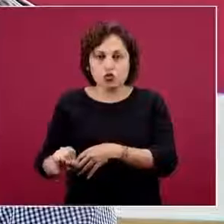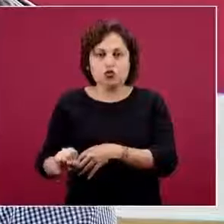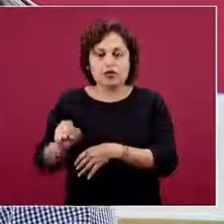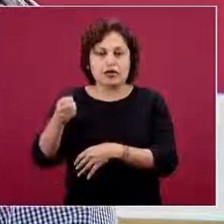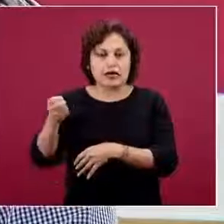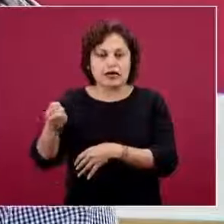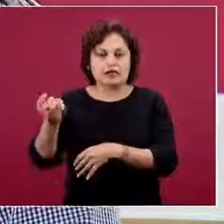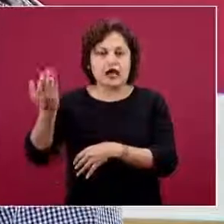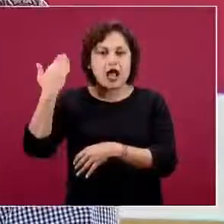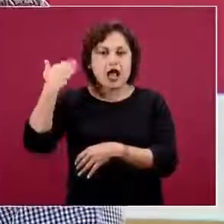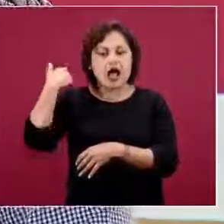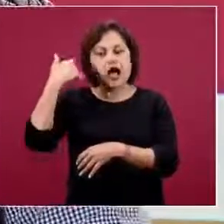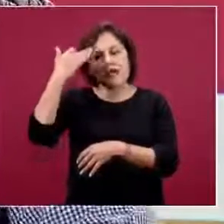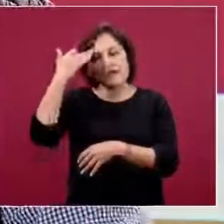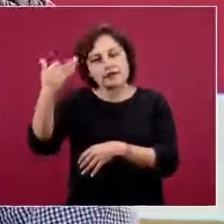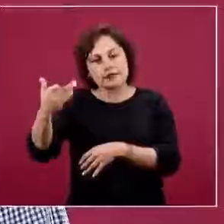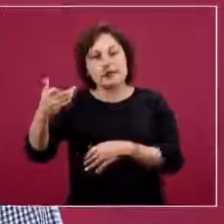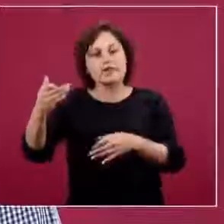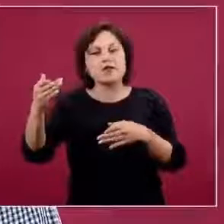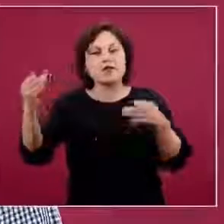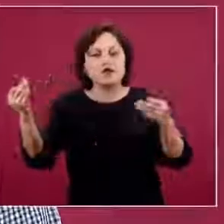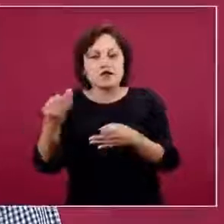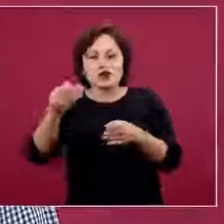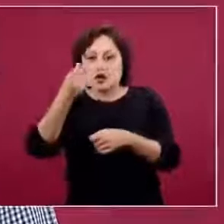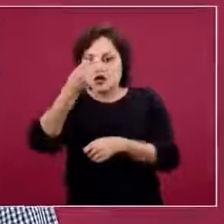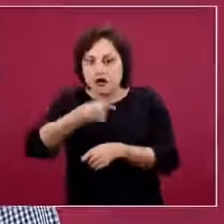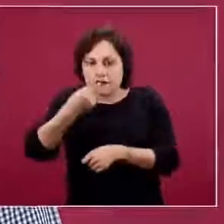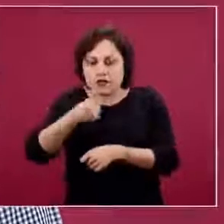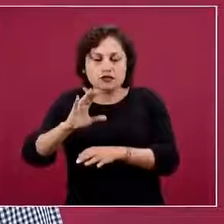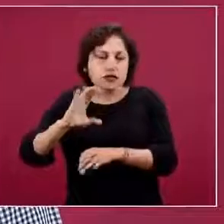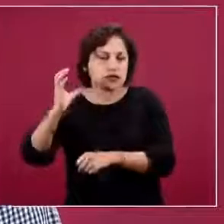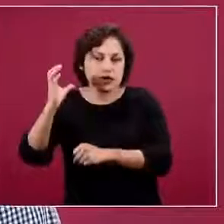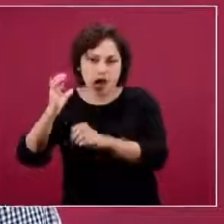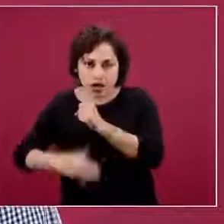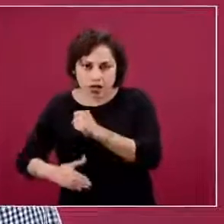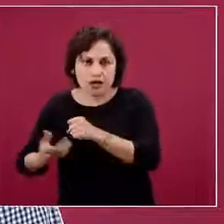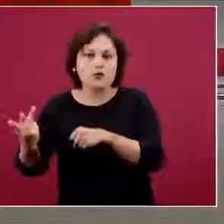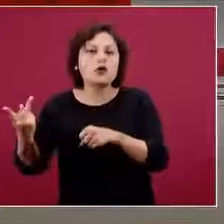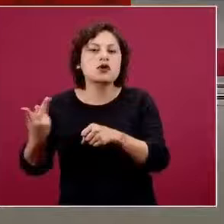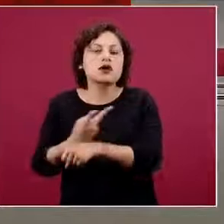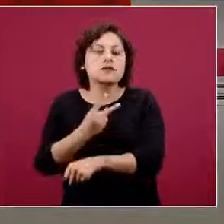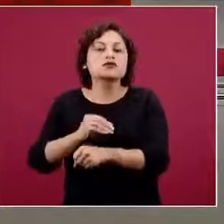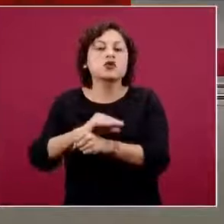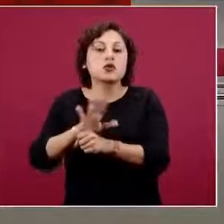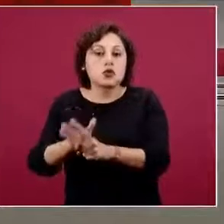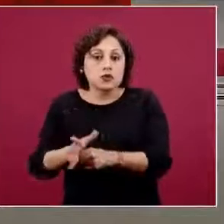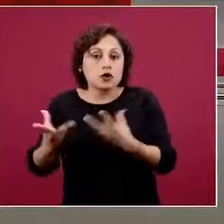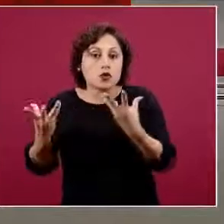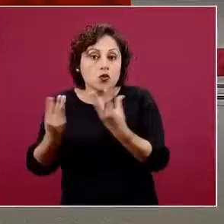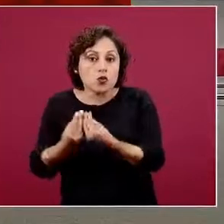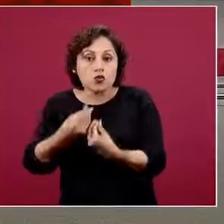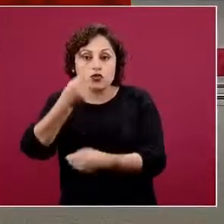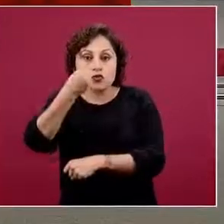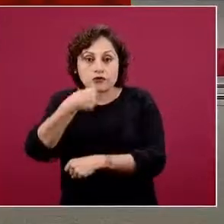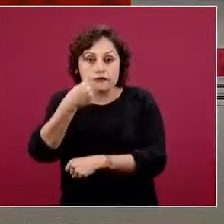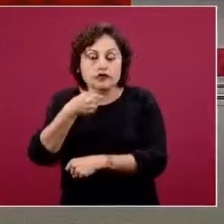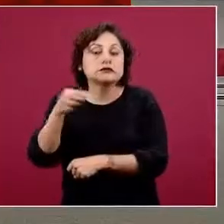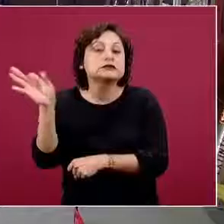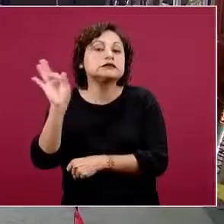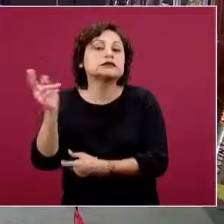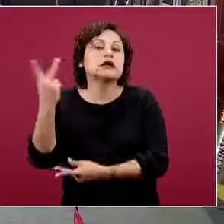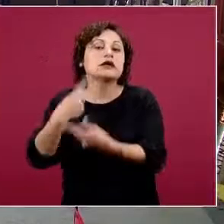COVID-19, si esta conjunción de dos virus en su momento tuviera a producir una enfermedad más